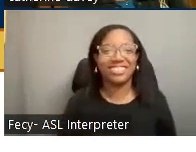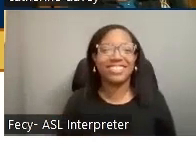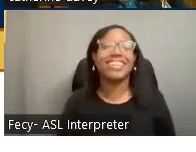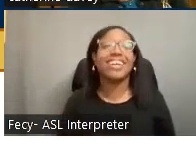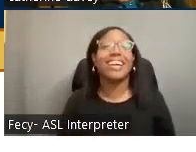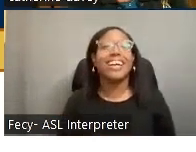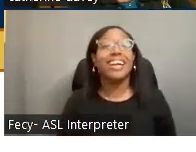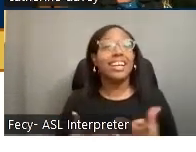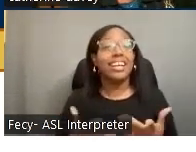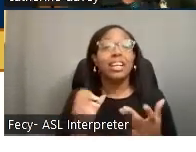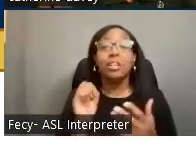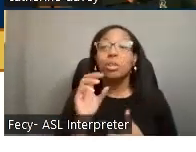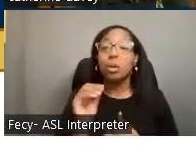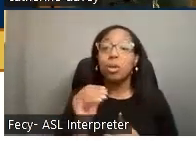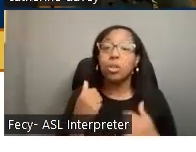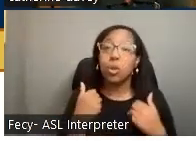Ok.